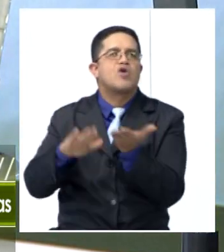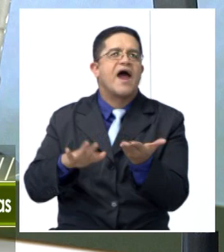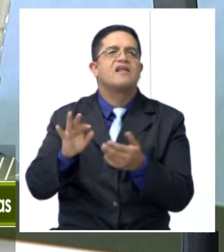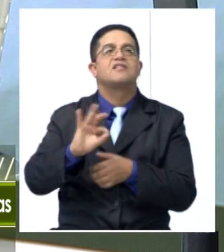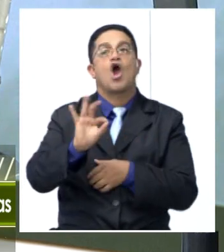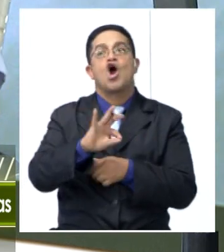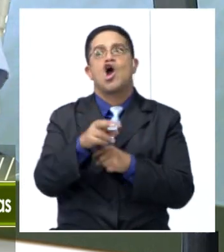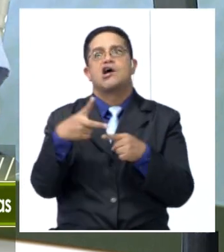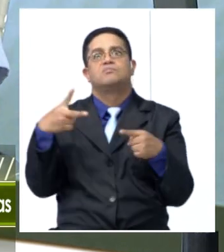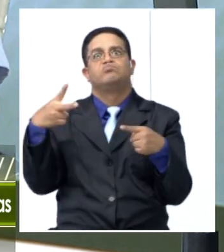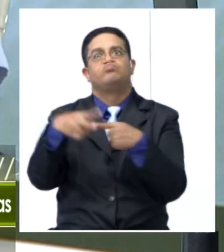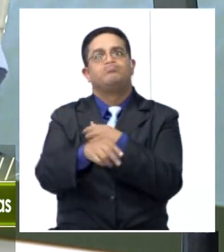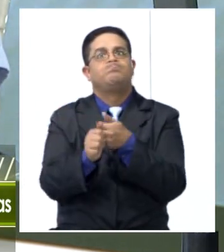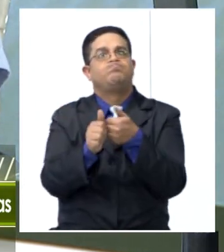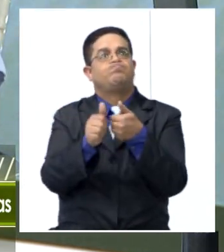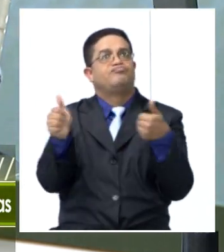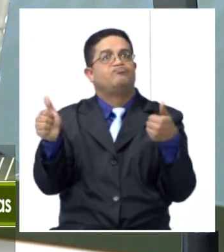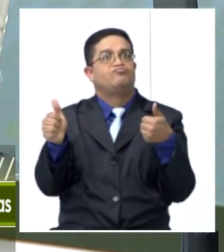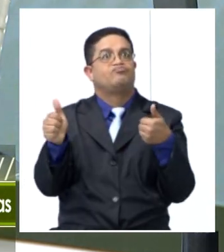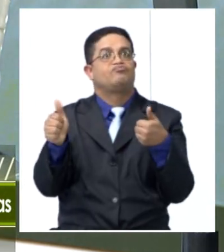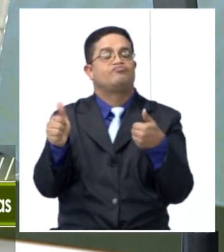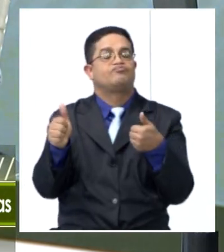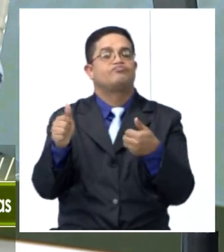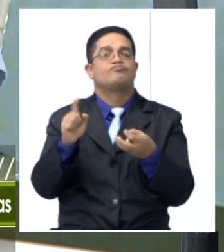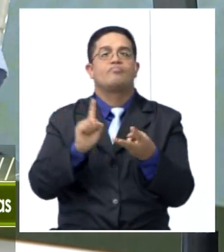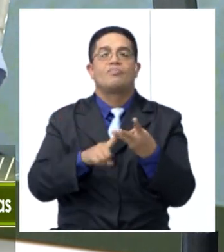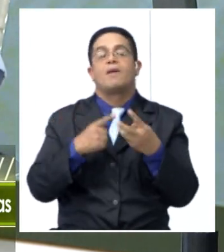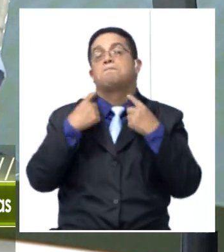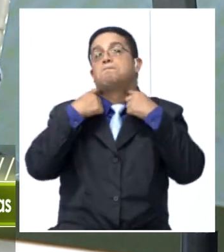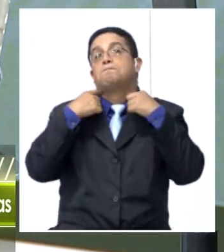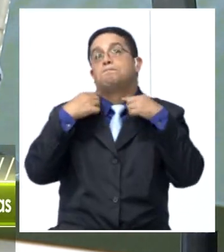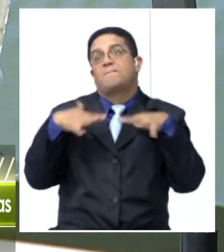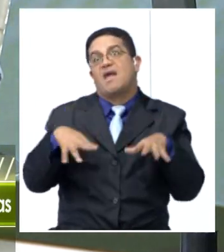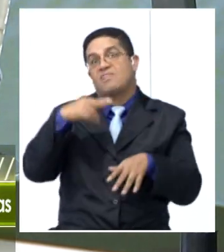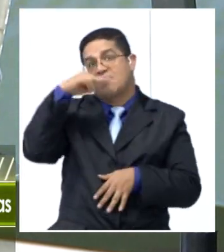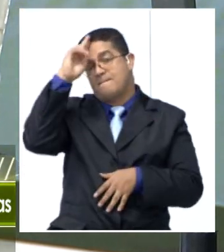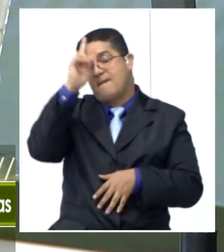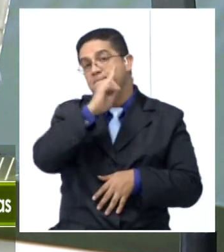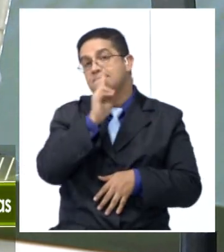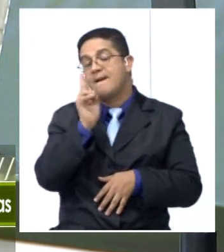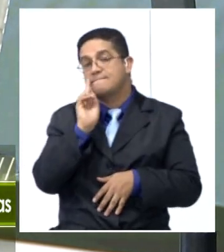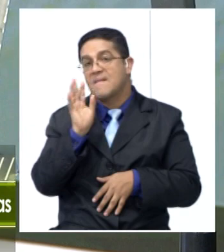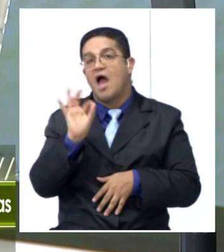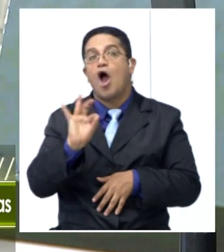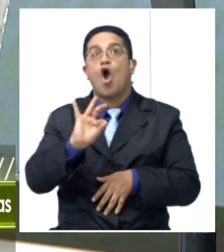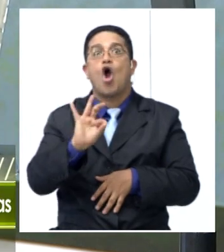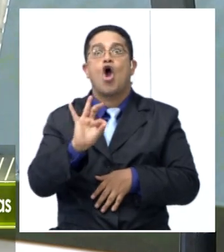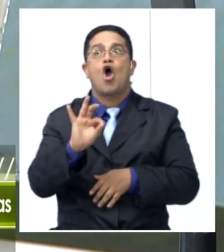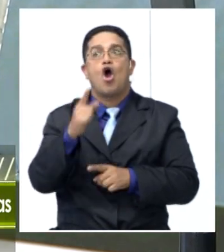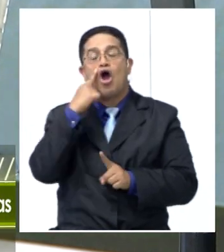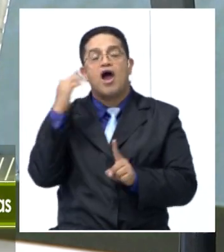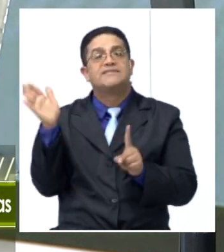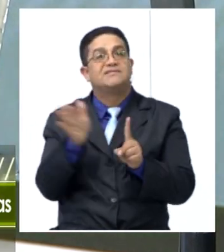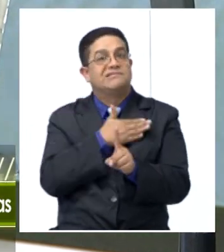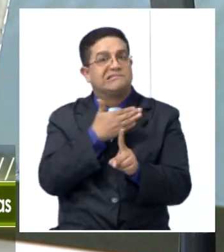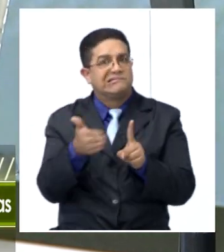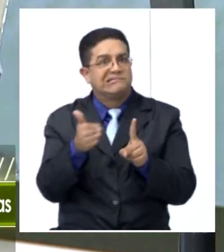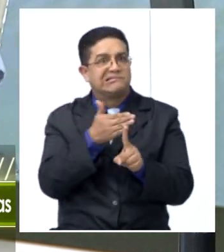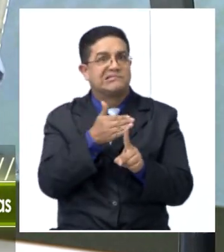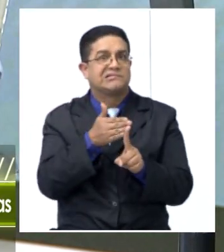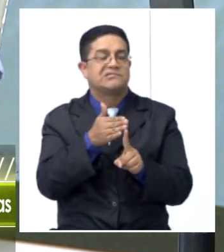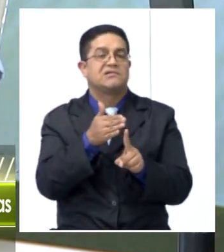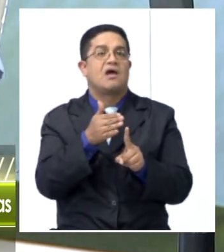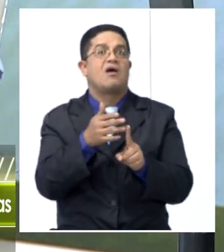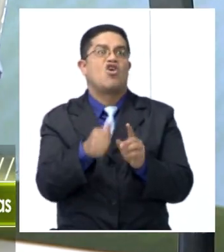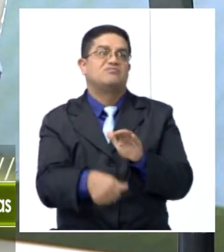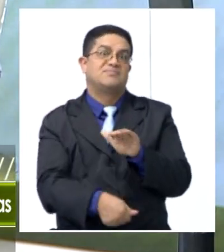de una relación amorosa, pérdida temprana de uno de los padres, haber sido víctima de abuso físico, sexual o psicológico en la infancia. Pero